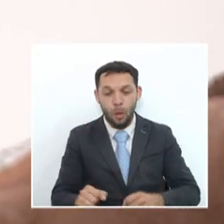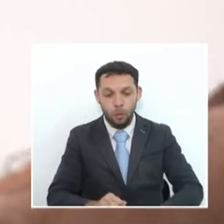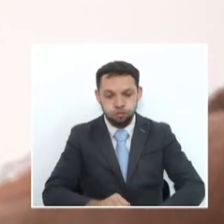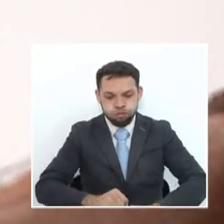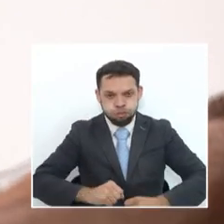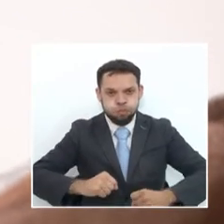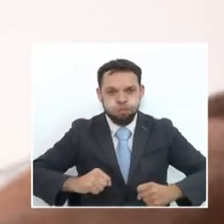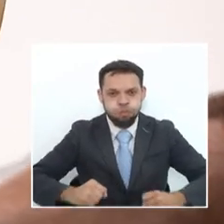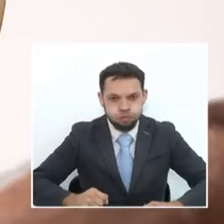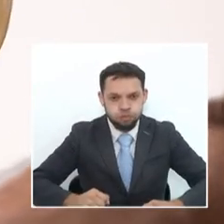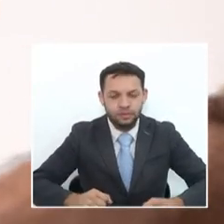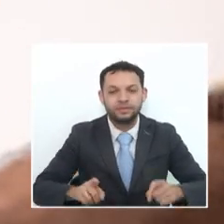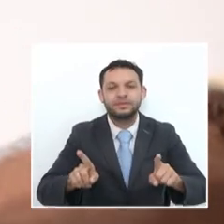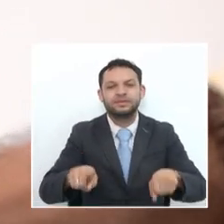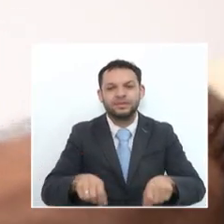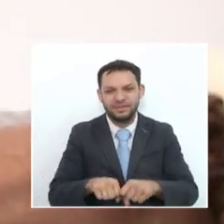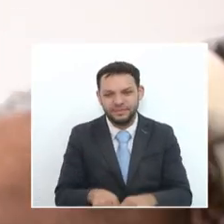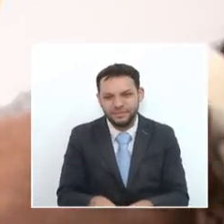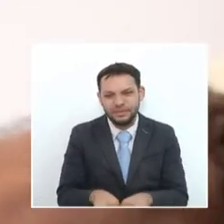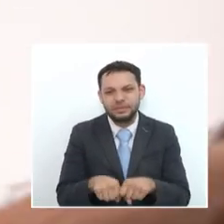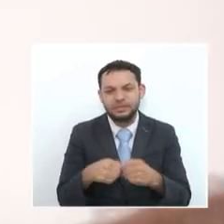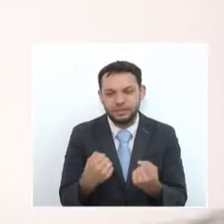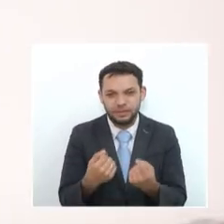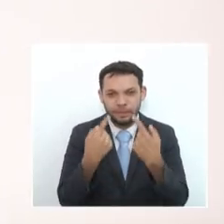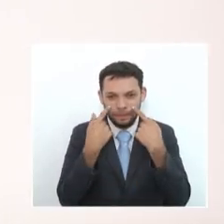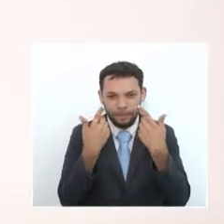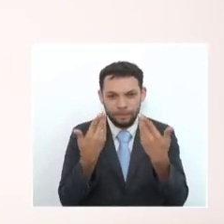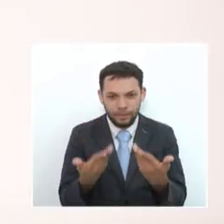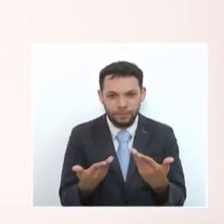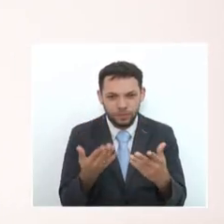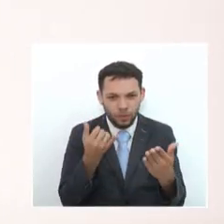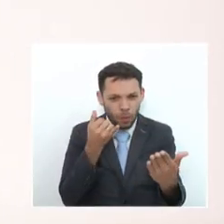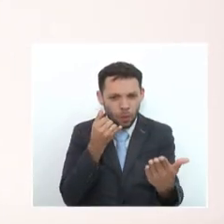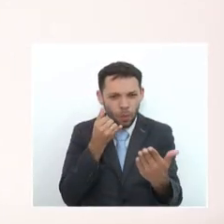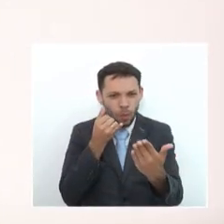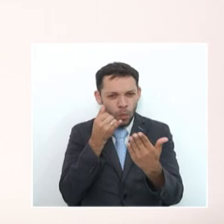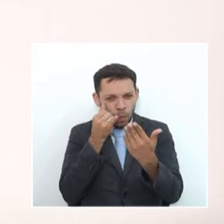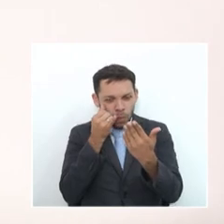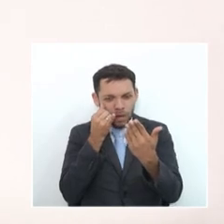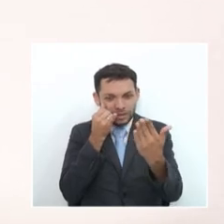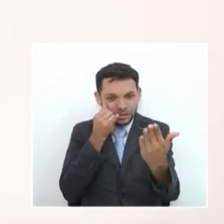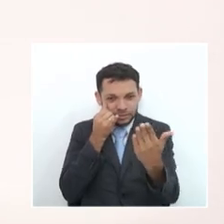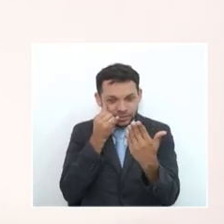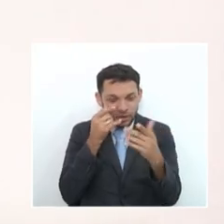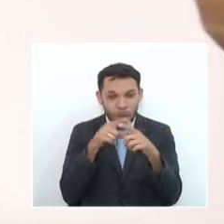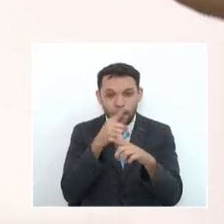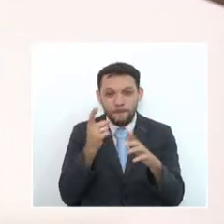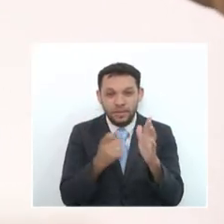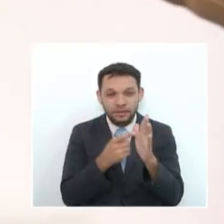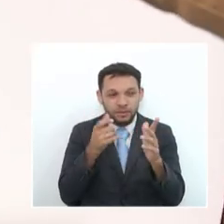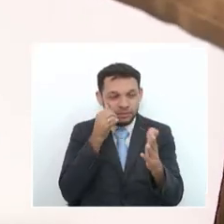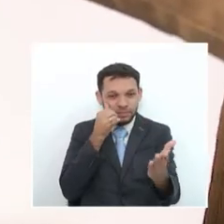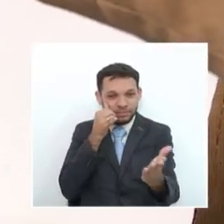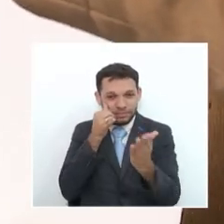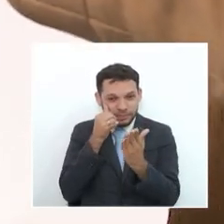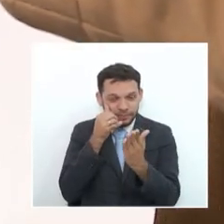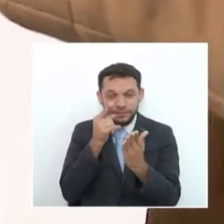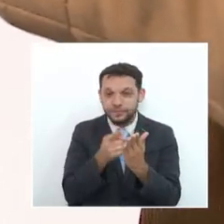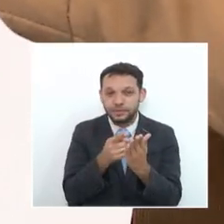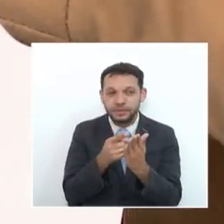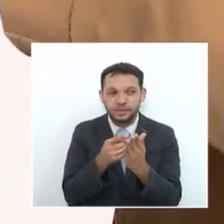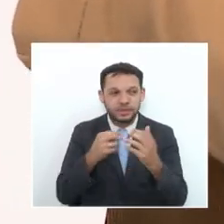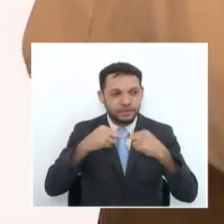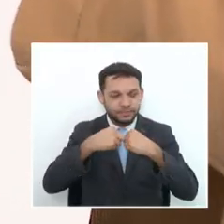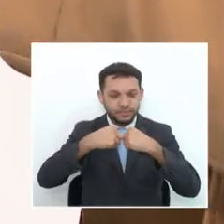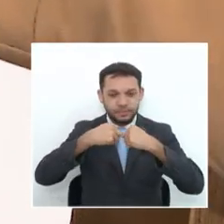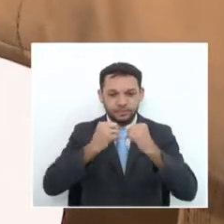mire, esta articulación me la amplían un poquito, Oscar, que se da más grande toda. Esto que ustedes ven acá